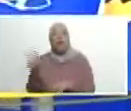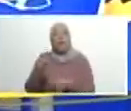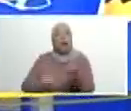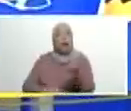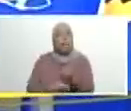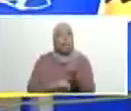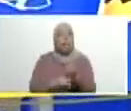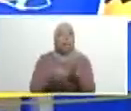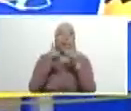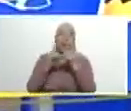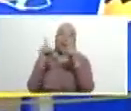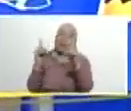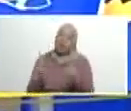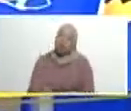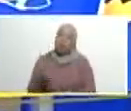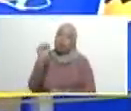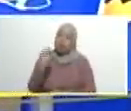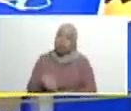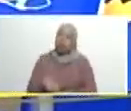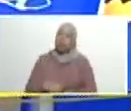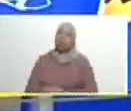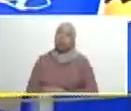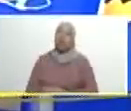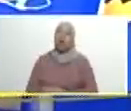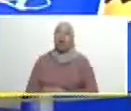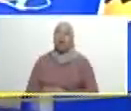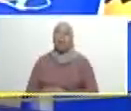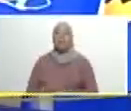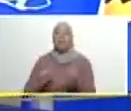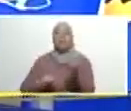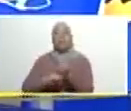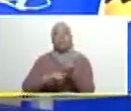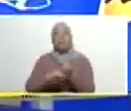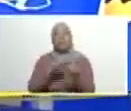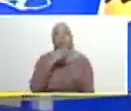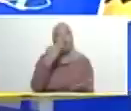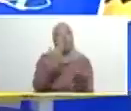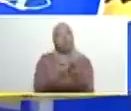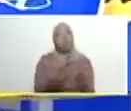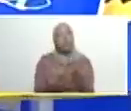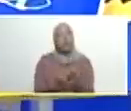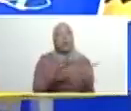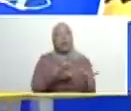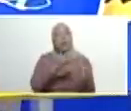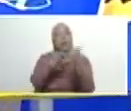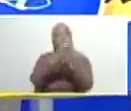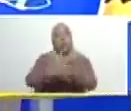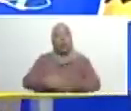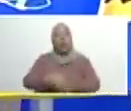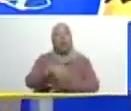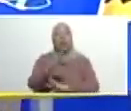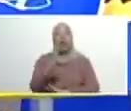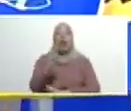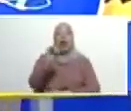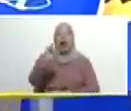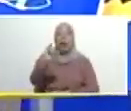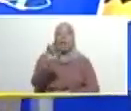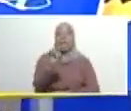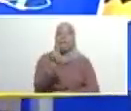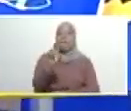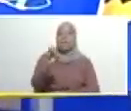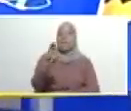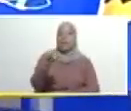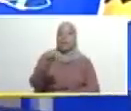apoya decididamente la iniciativa de Brinkentau, tomada por la